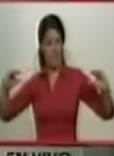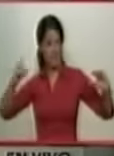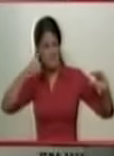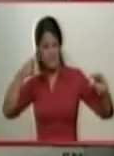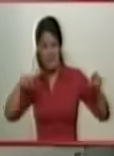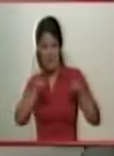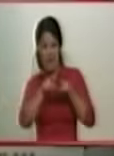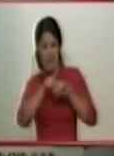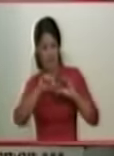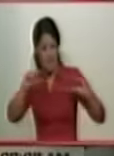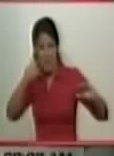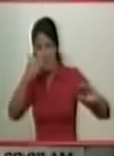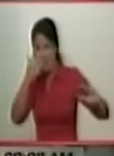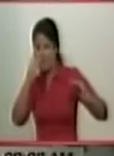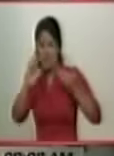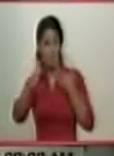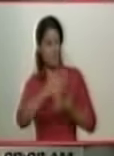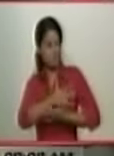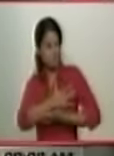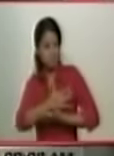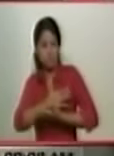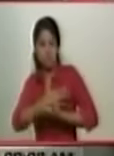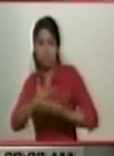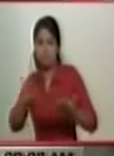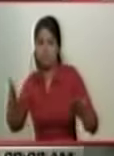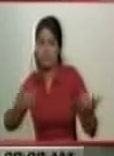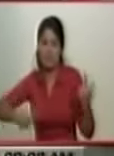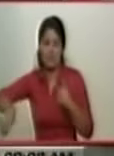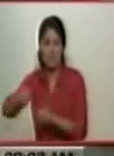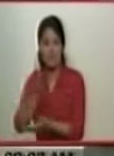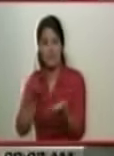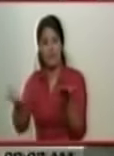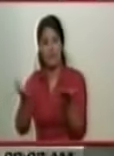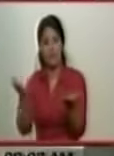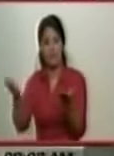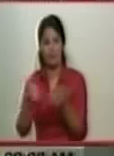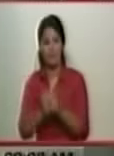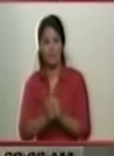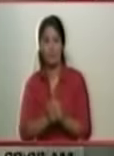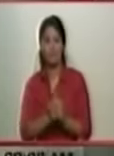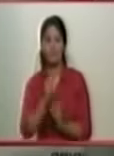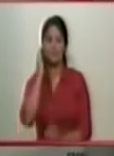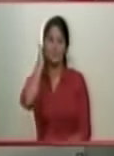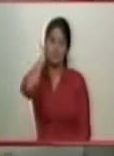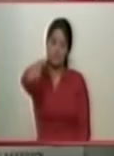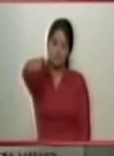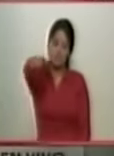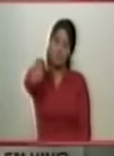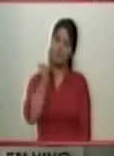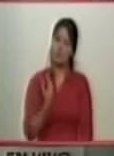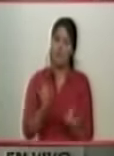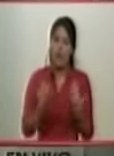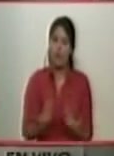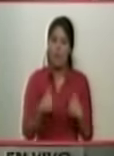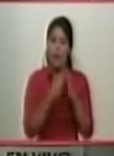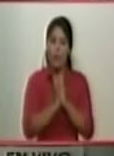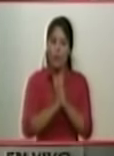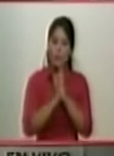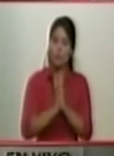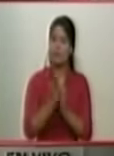vida. En clima de oración quisiera leer esto